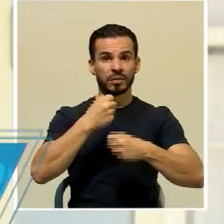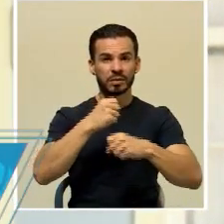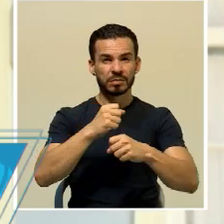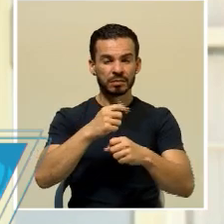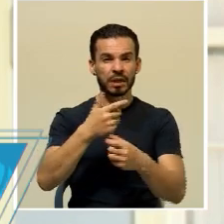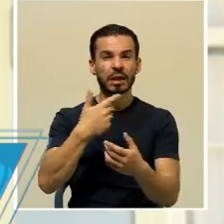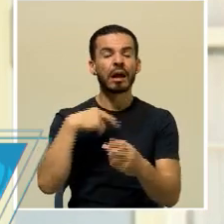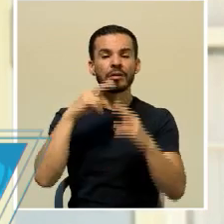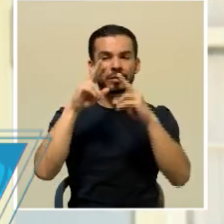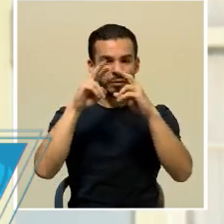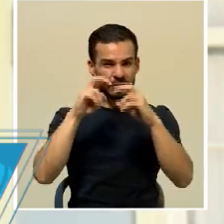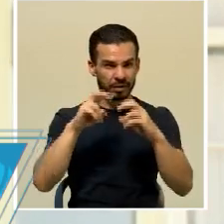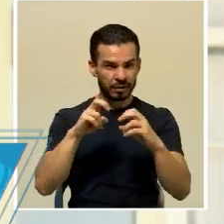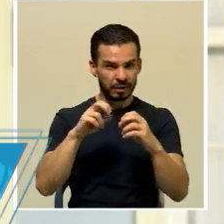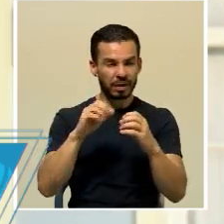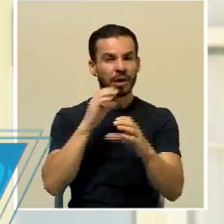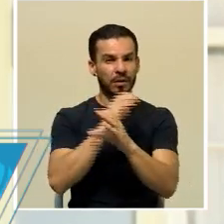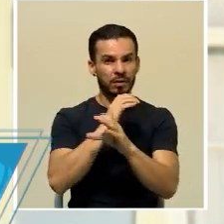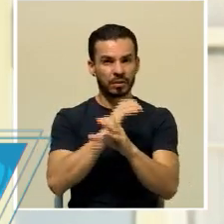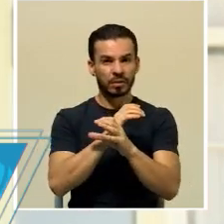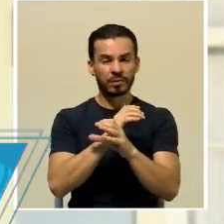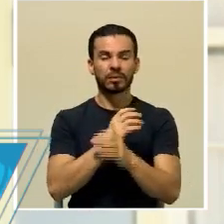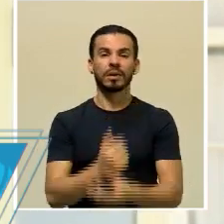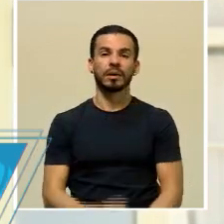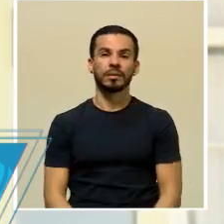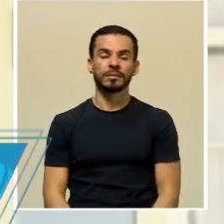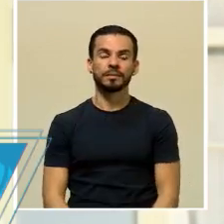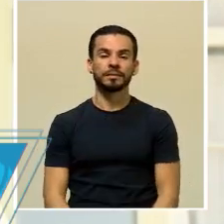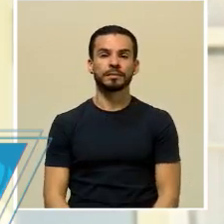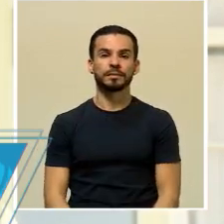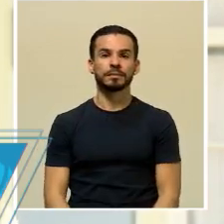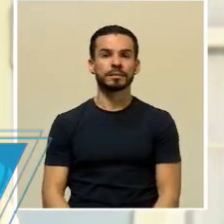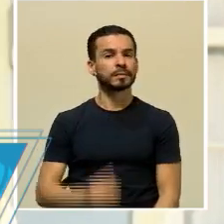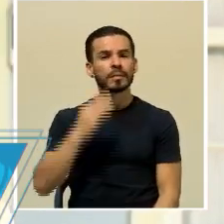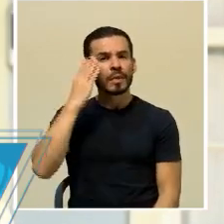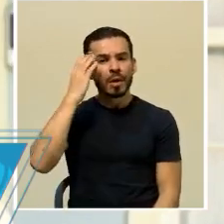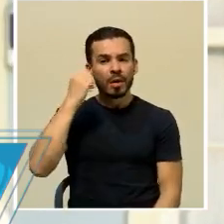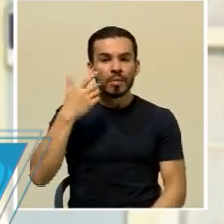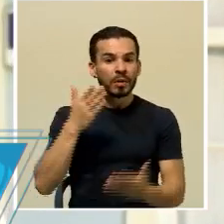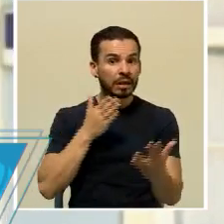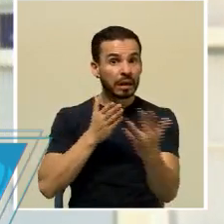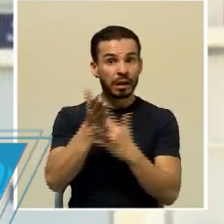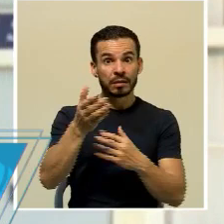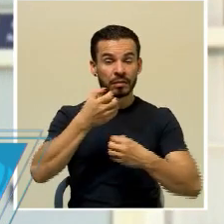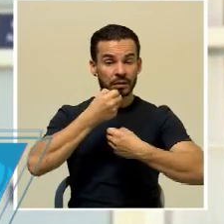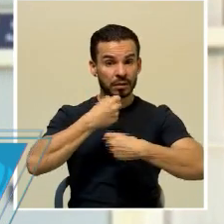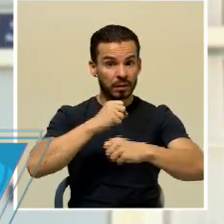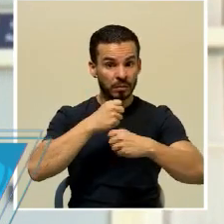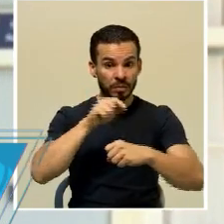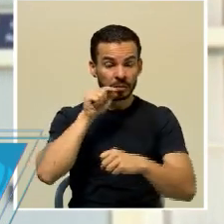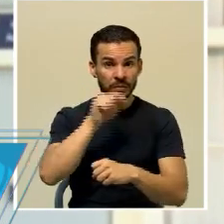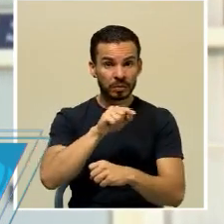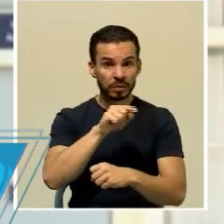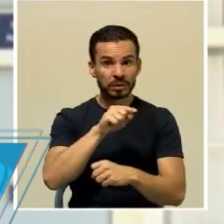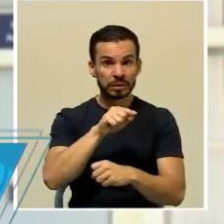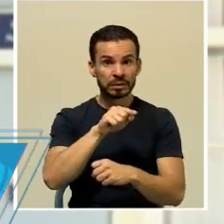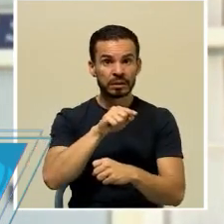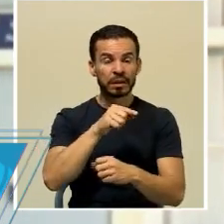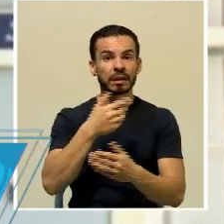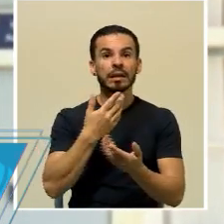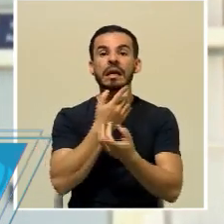hay que revisarlo con mucho cuidado, porque a través de las municipalidades es que